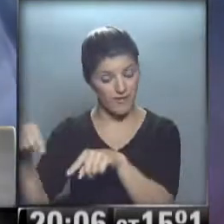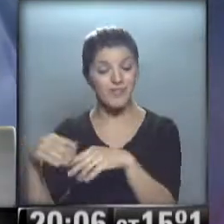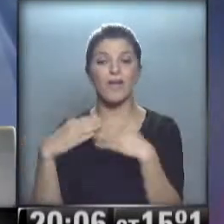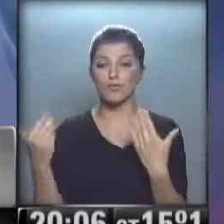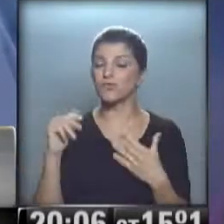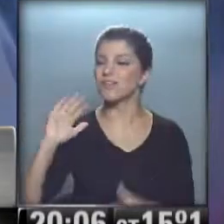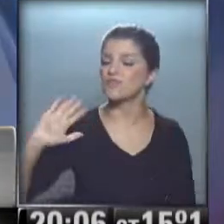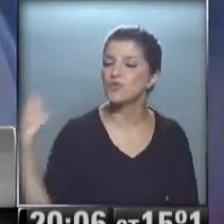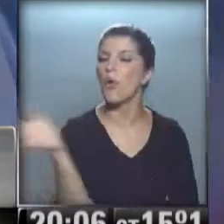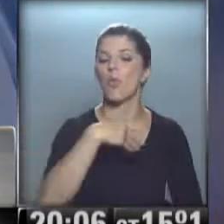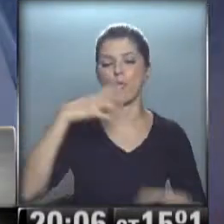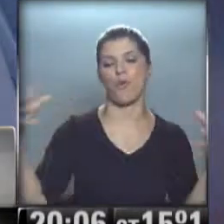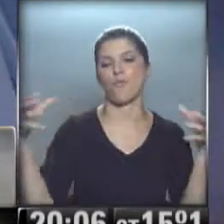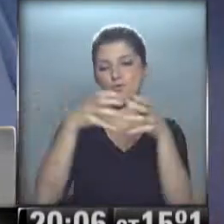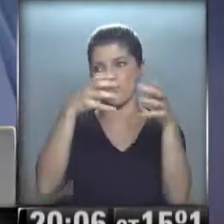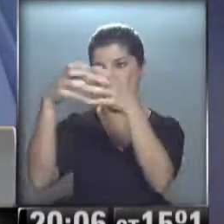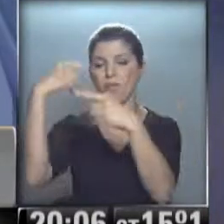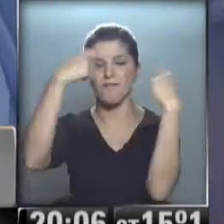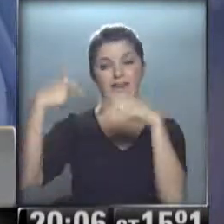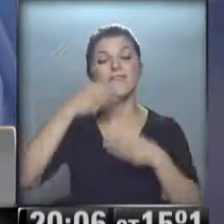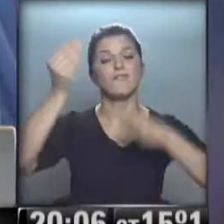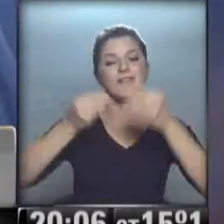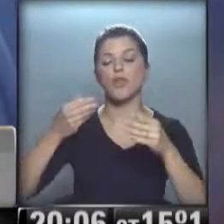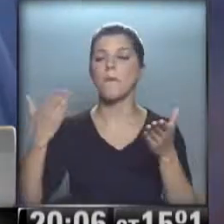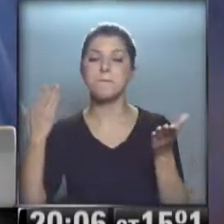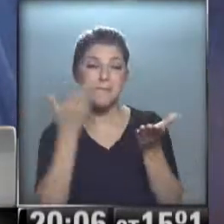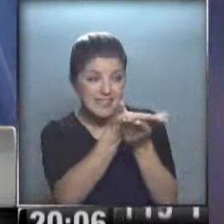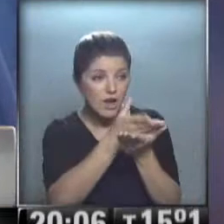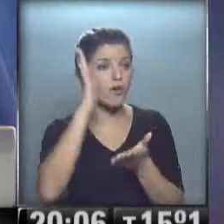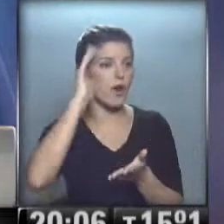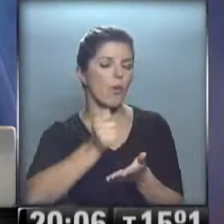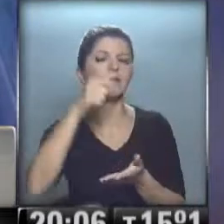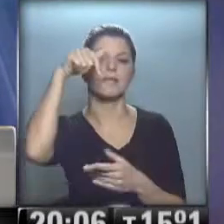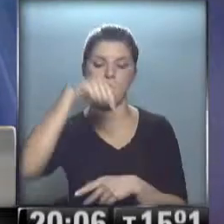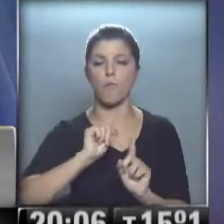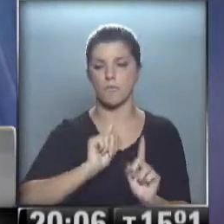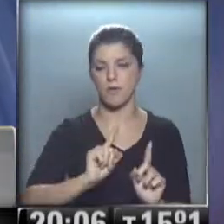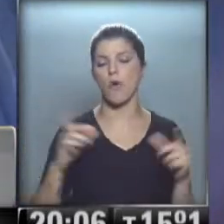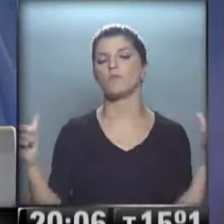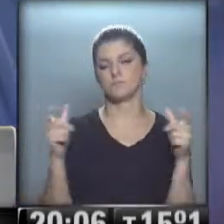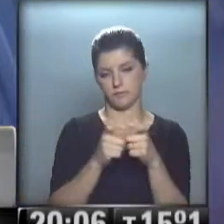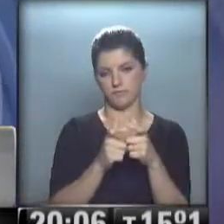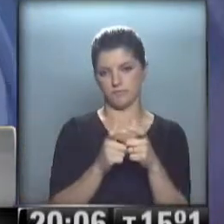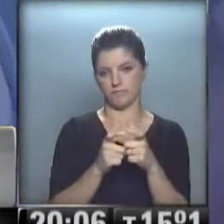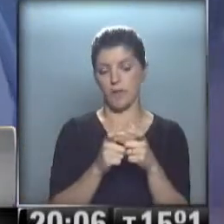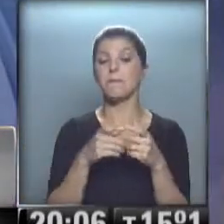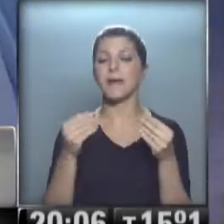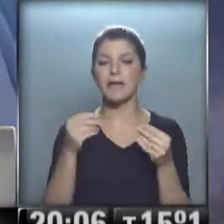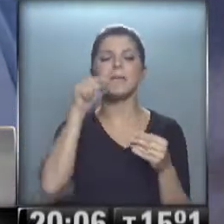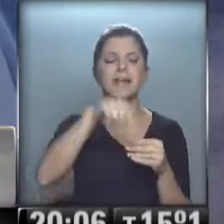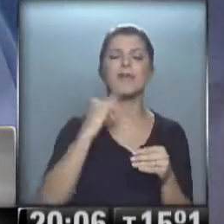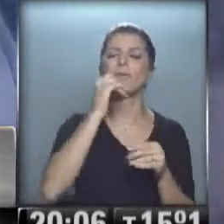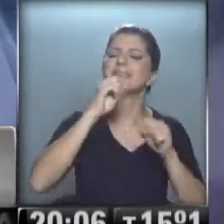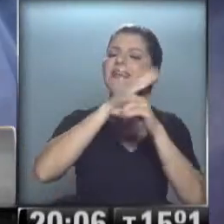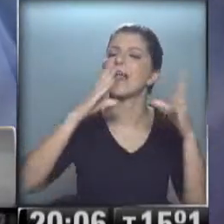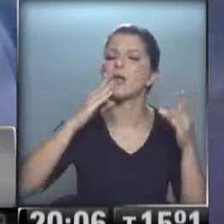entidades financieras convocaron, pidieron al juez Griesa que precisamente convoque a la audiencia para que clarifique